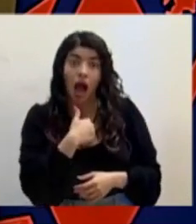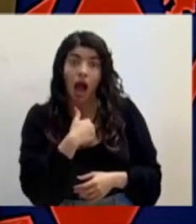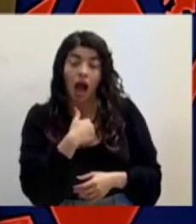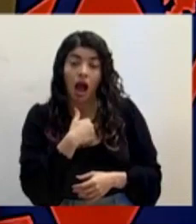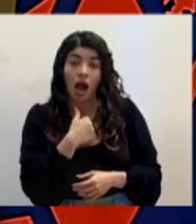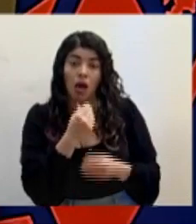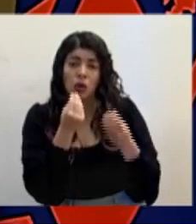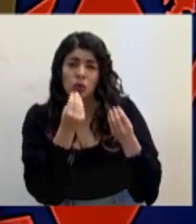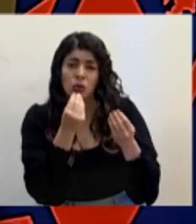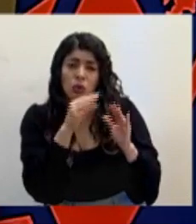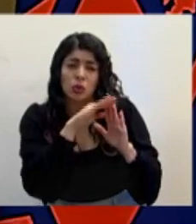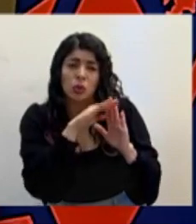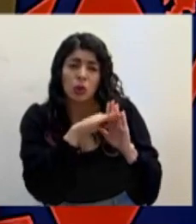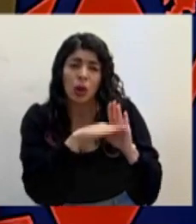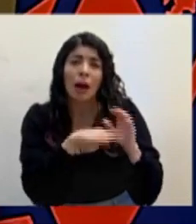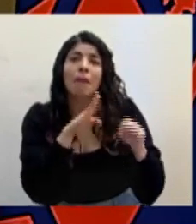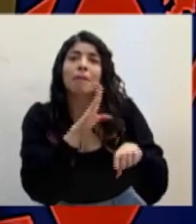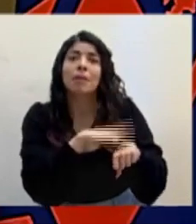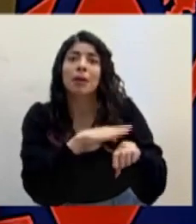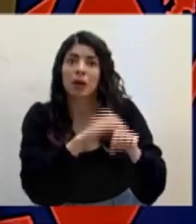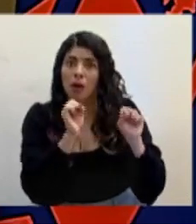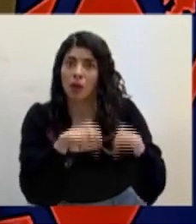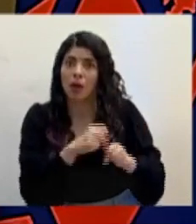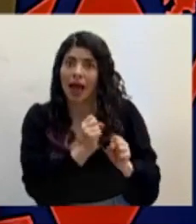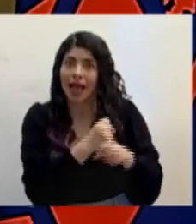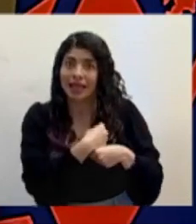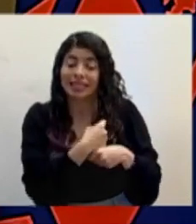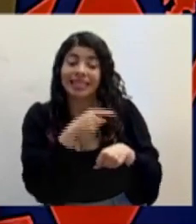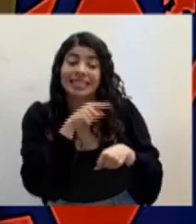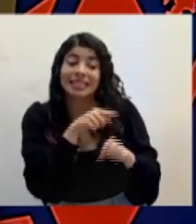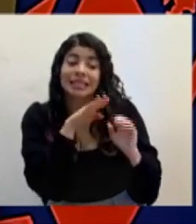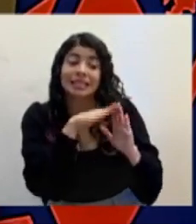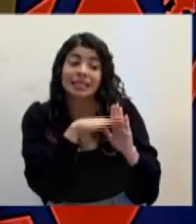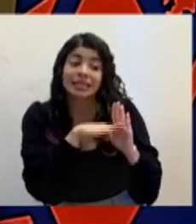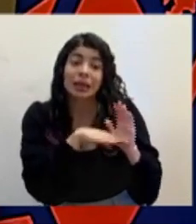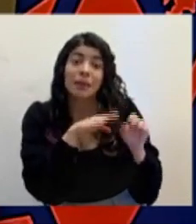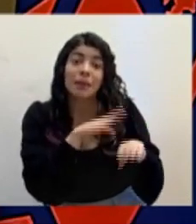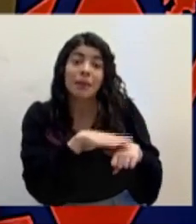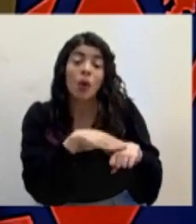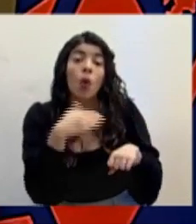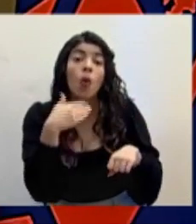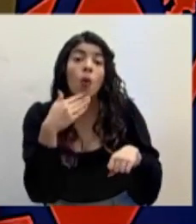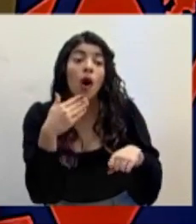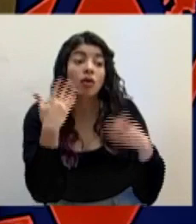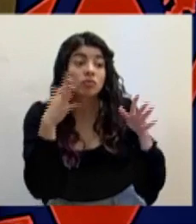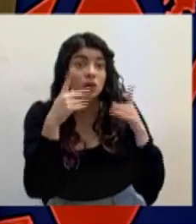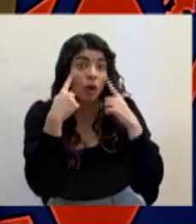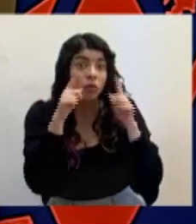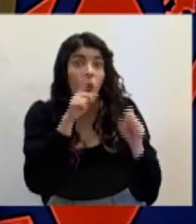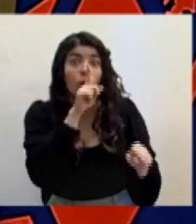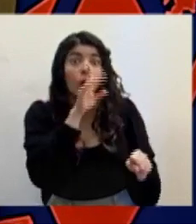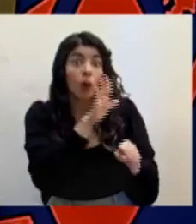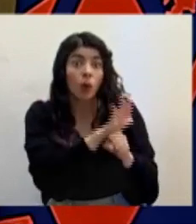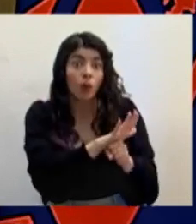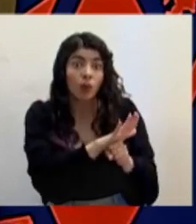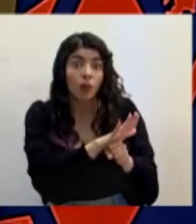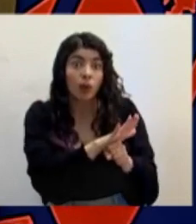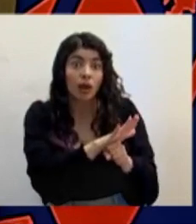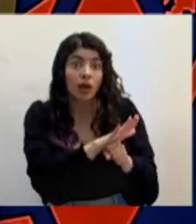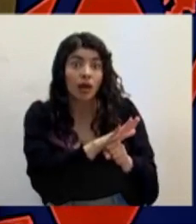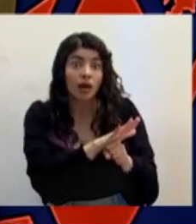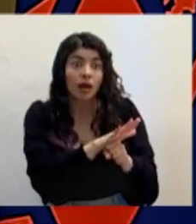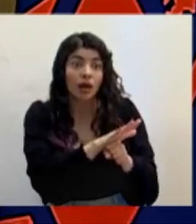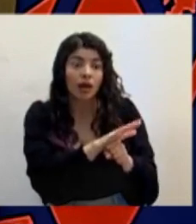de medidas excepcionales, estas medidas excepcionales, una vez que han cumplido su cometido, tienen